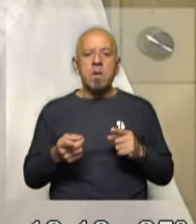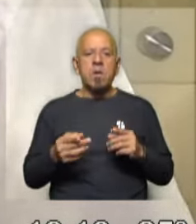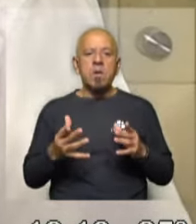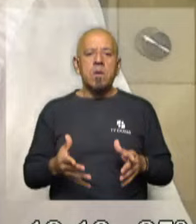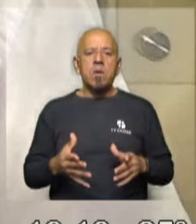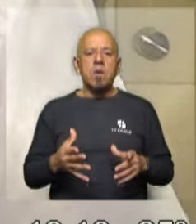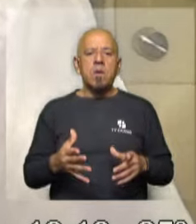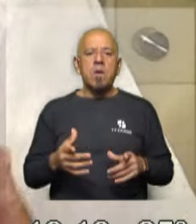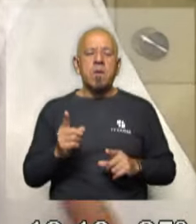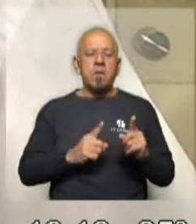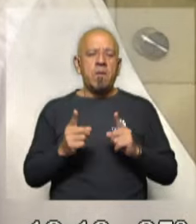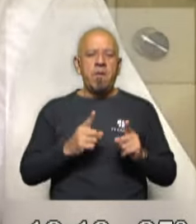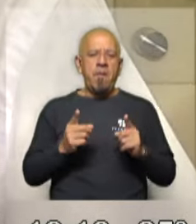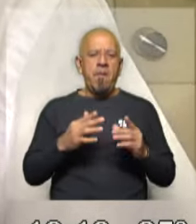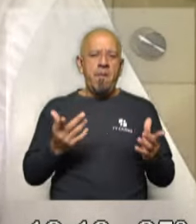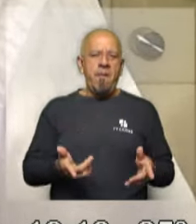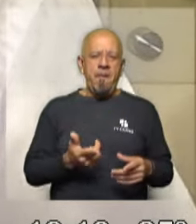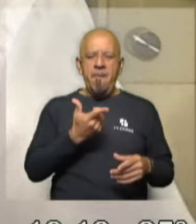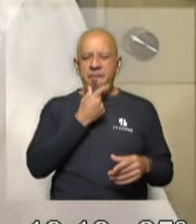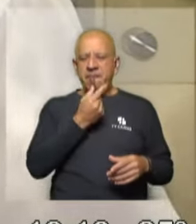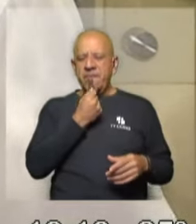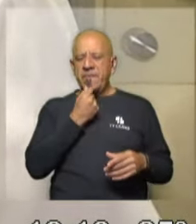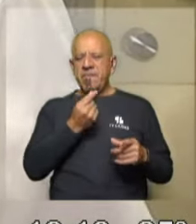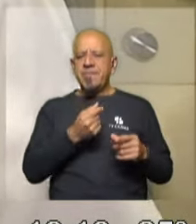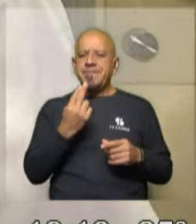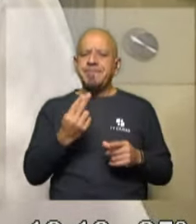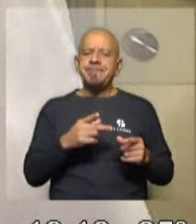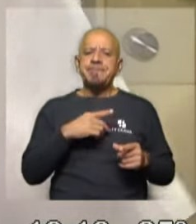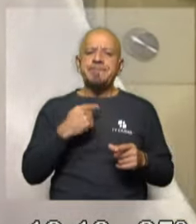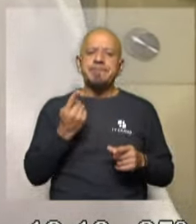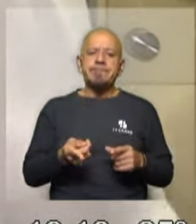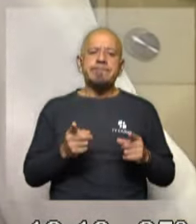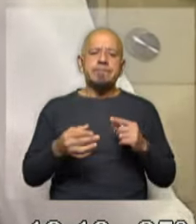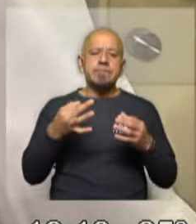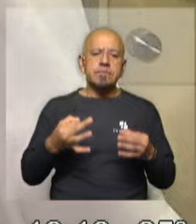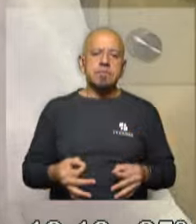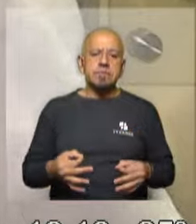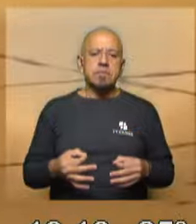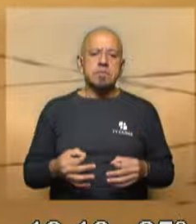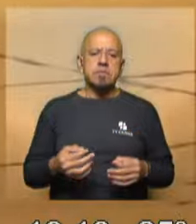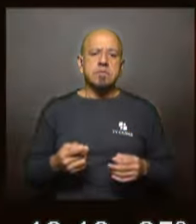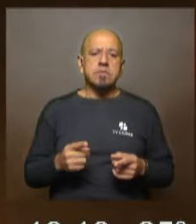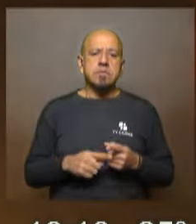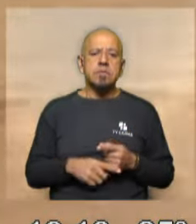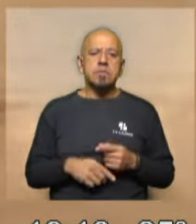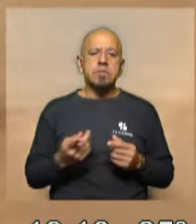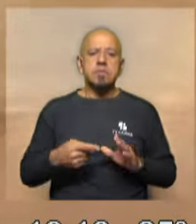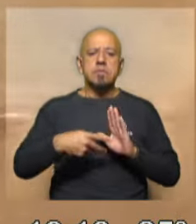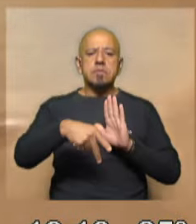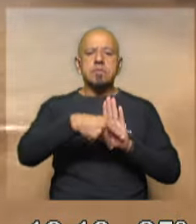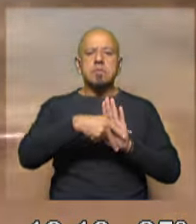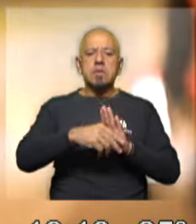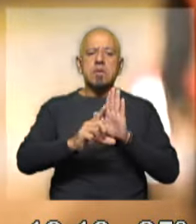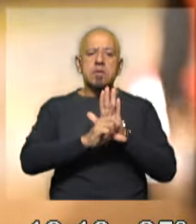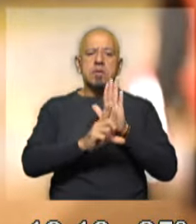algunos lugares que es más fácil obtener ese permiso de conducir que en otros. Y es la verdad, no estamos descubriendo nada. La normativa y las leyes